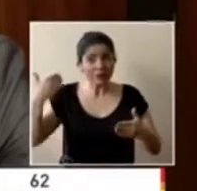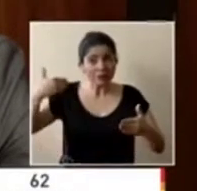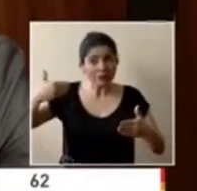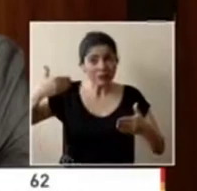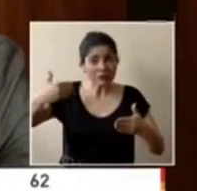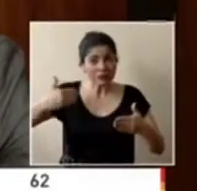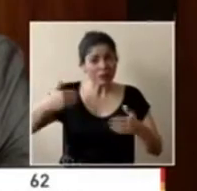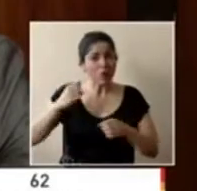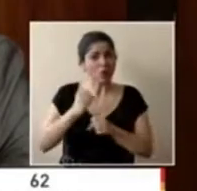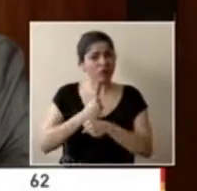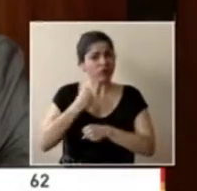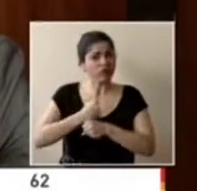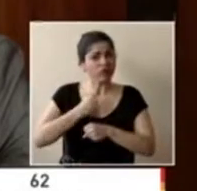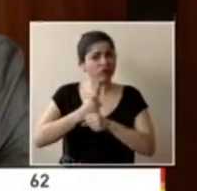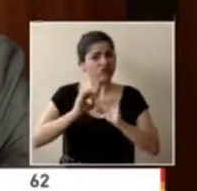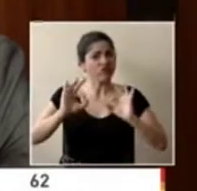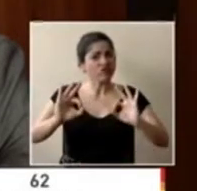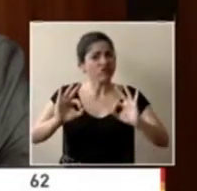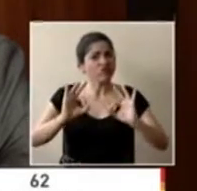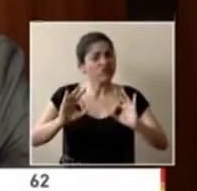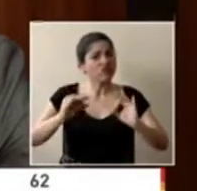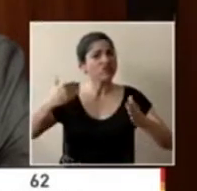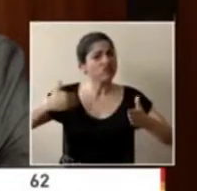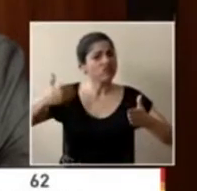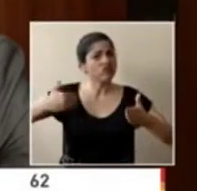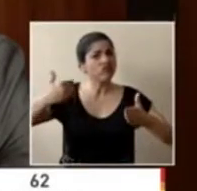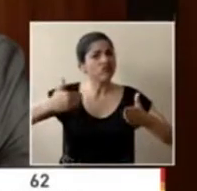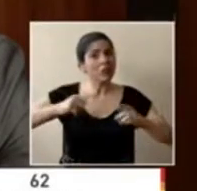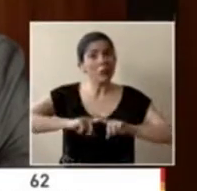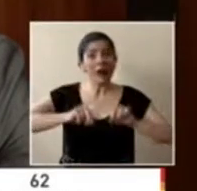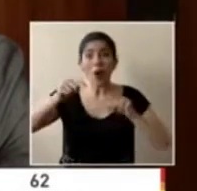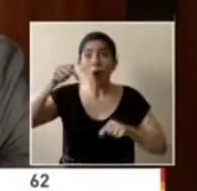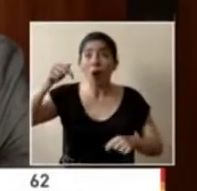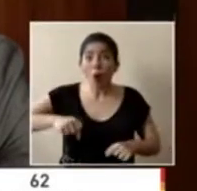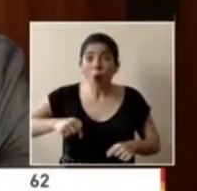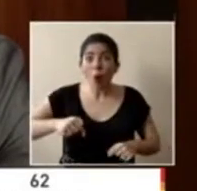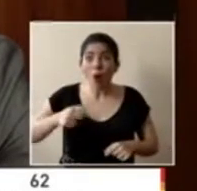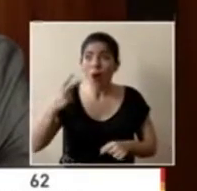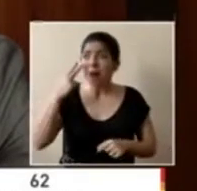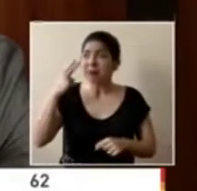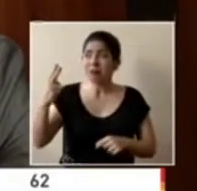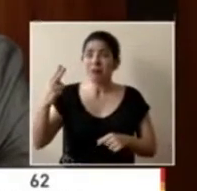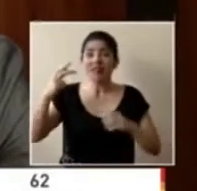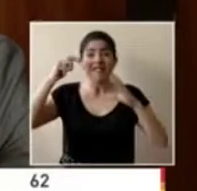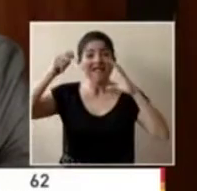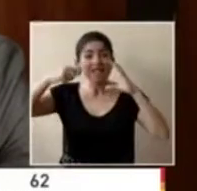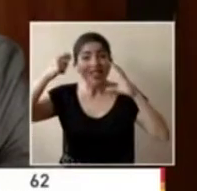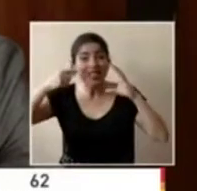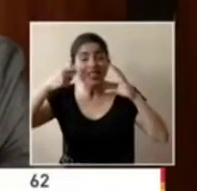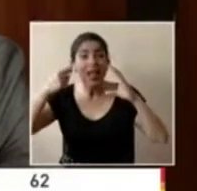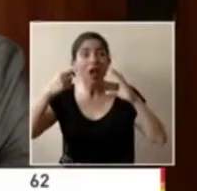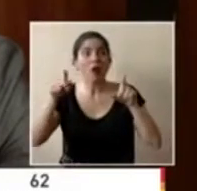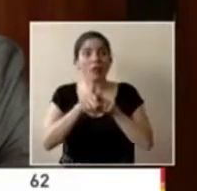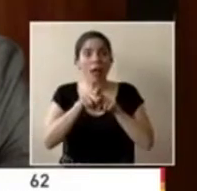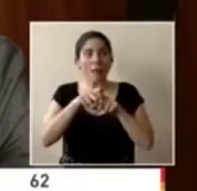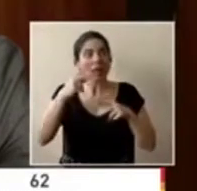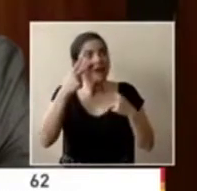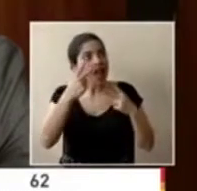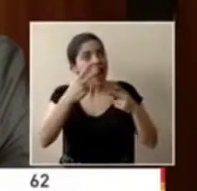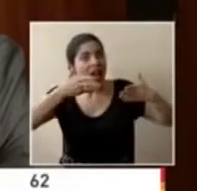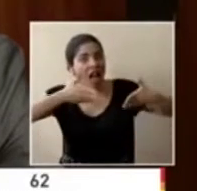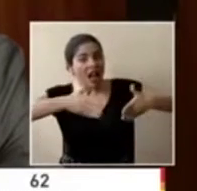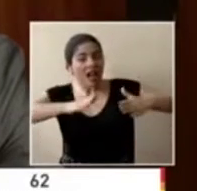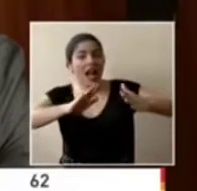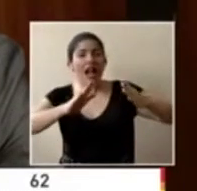haciéndolo bastante bien. Pero hoy hemos visto videos presencialmente, lo que hemos visto en las calles,